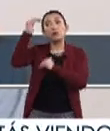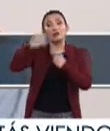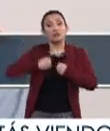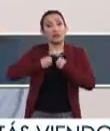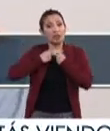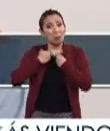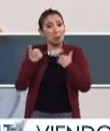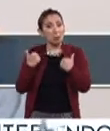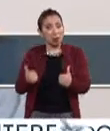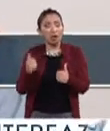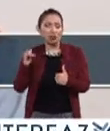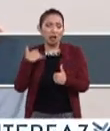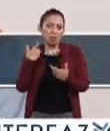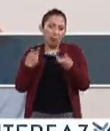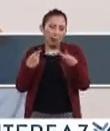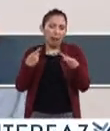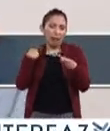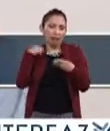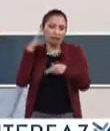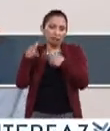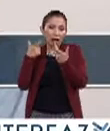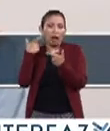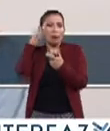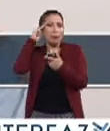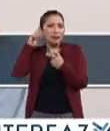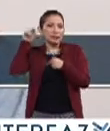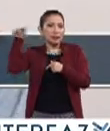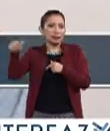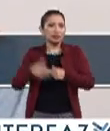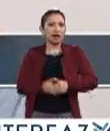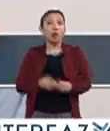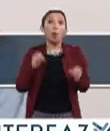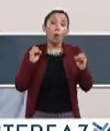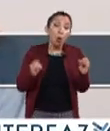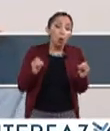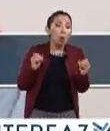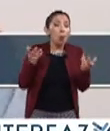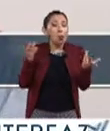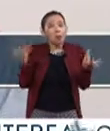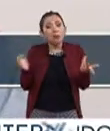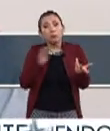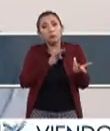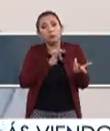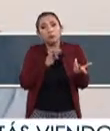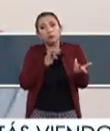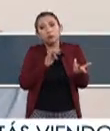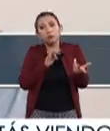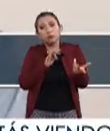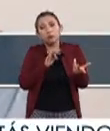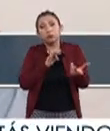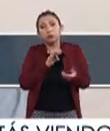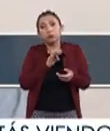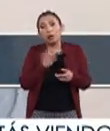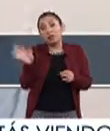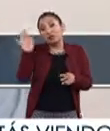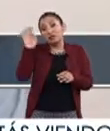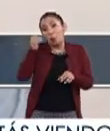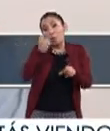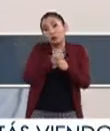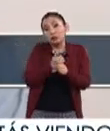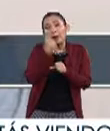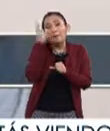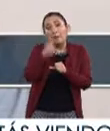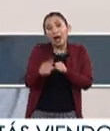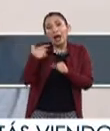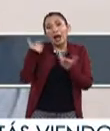vida y sí, mis planes son esos, regresar a hacer una maestría allá o al menos poder tener la oportunidad